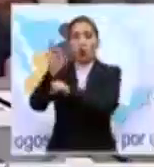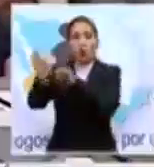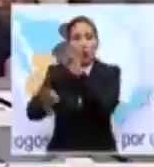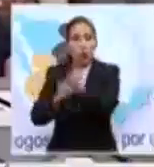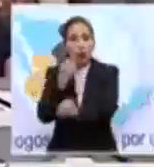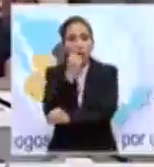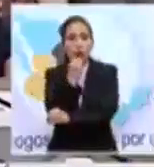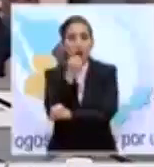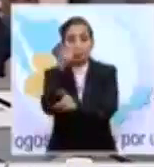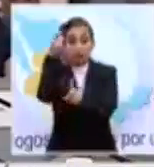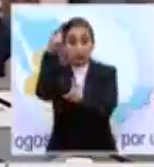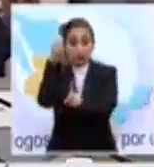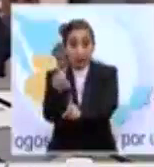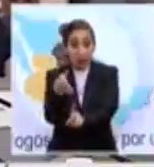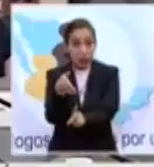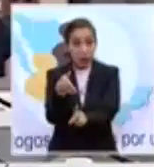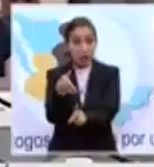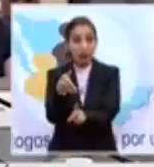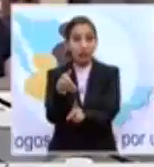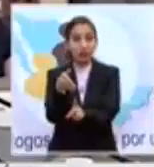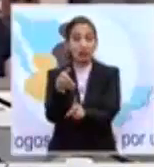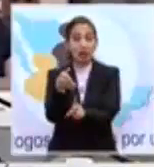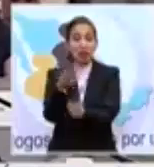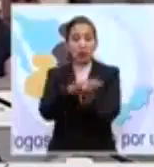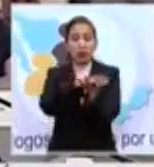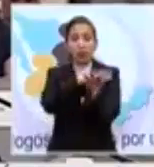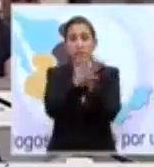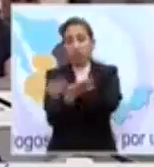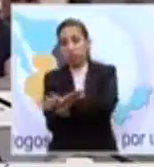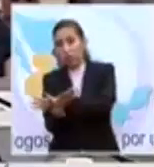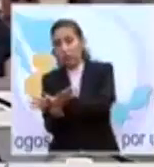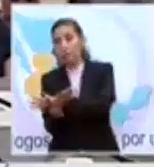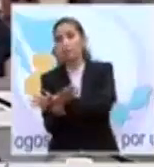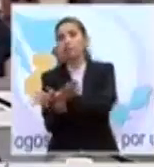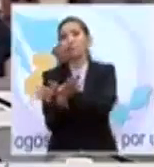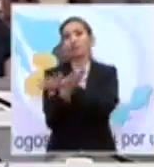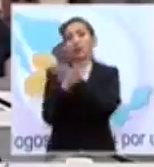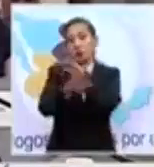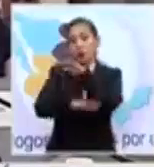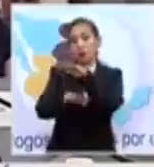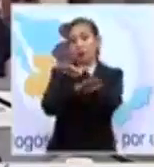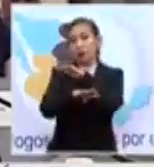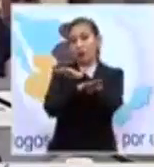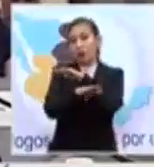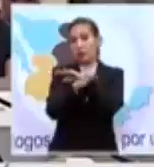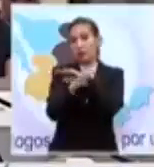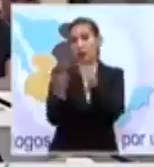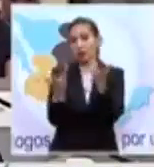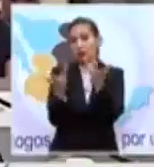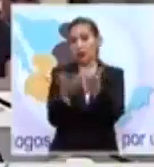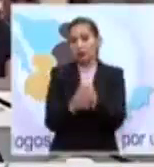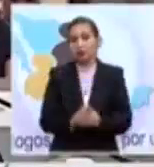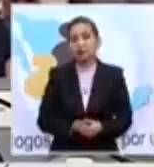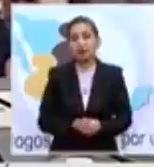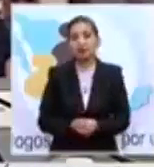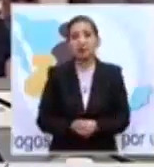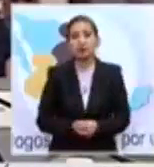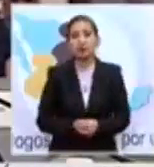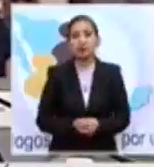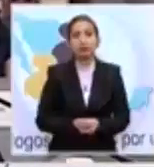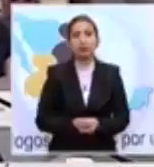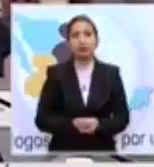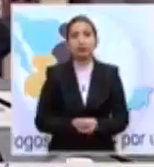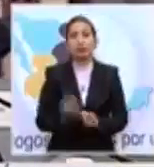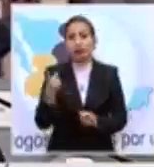alimentaria directa se transformaran en el eje del actuar